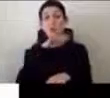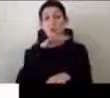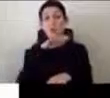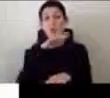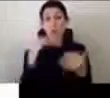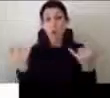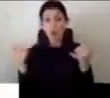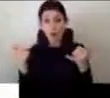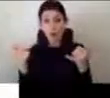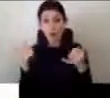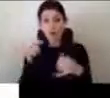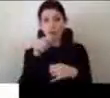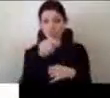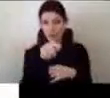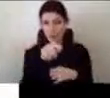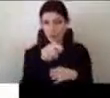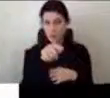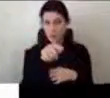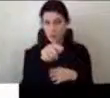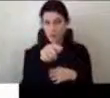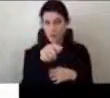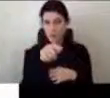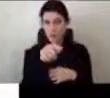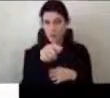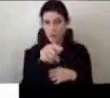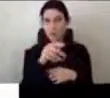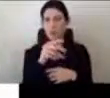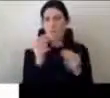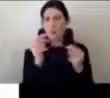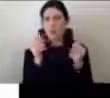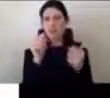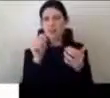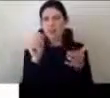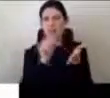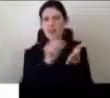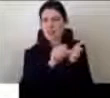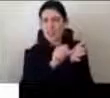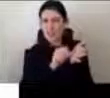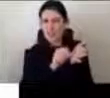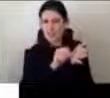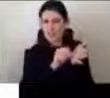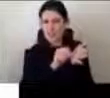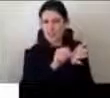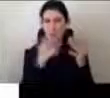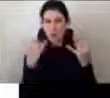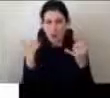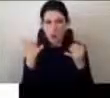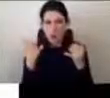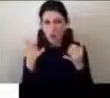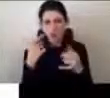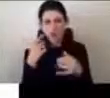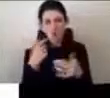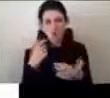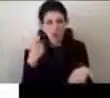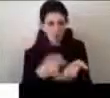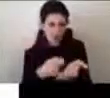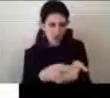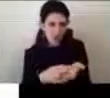una plantilla, ¿no es cierto?, con un raspe, ¿ah? Como el raspe que uno compra en el kiosco de la